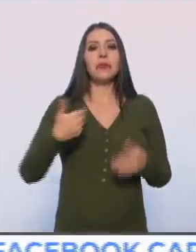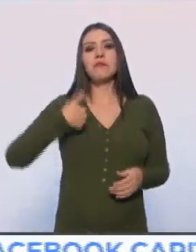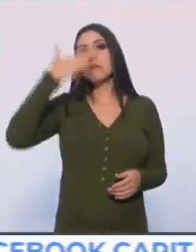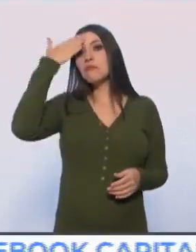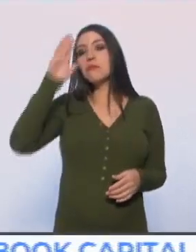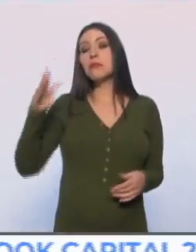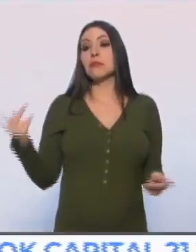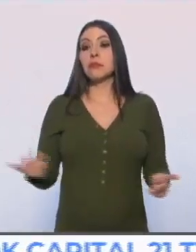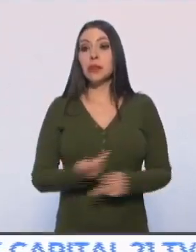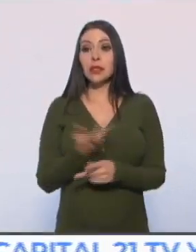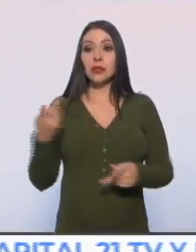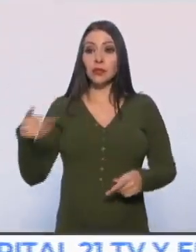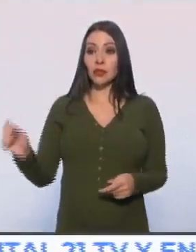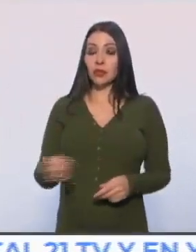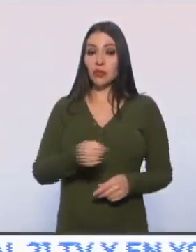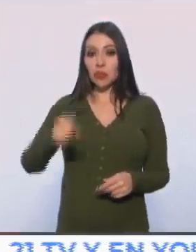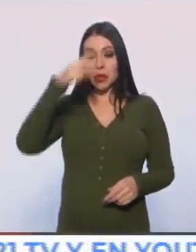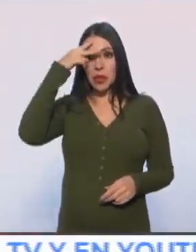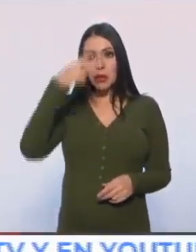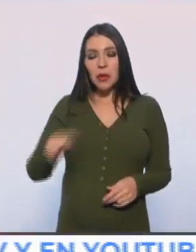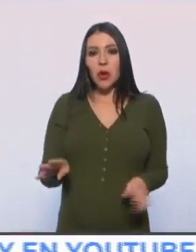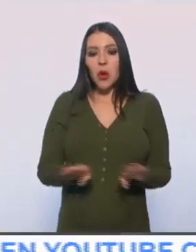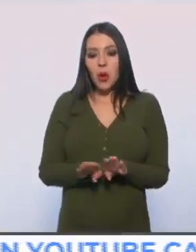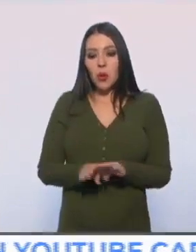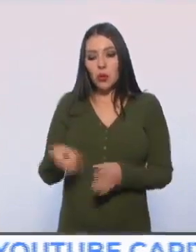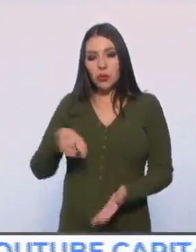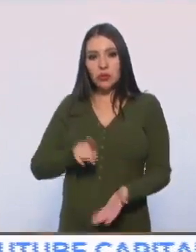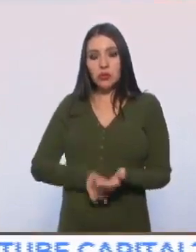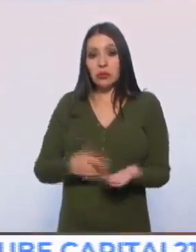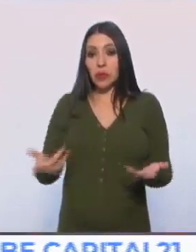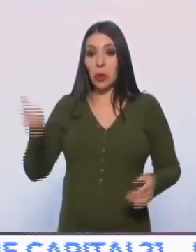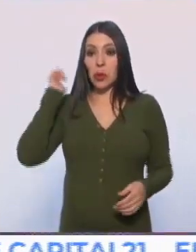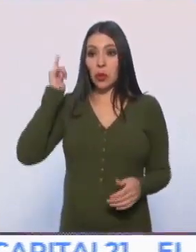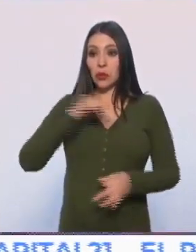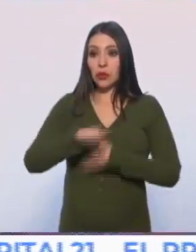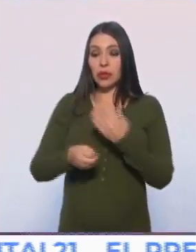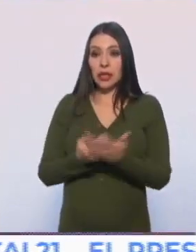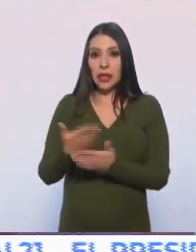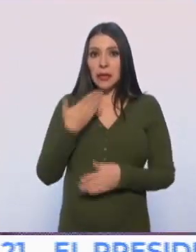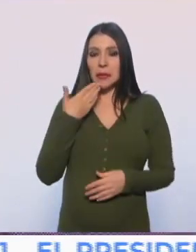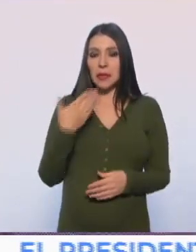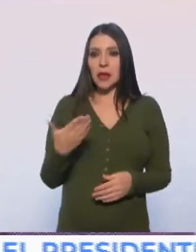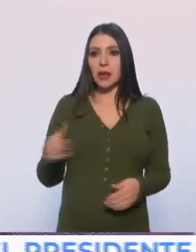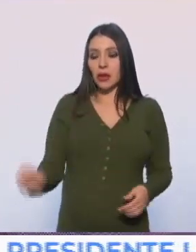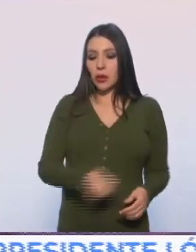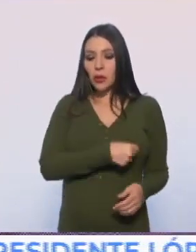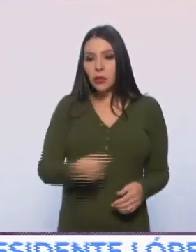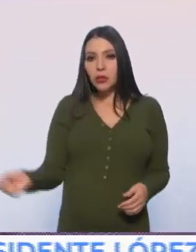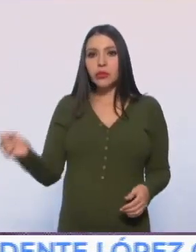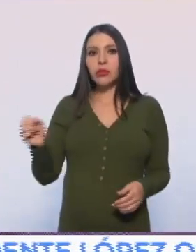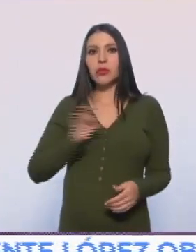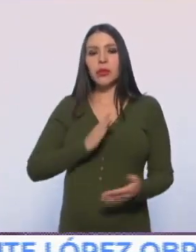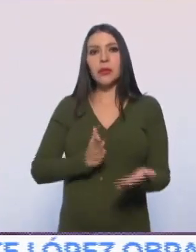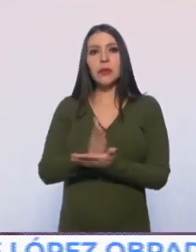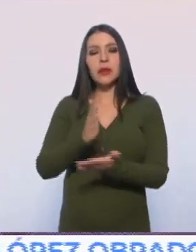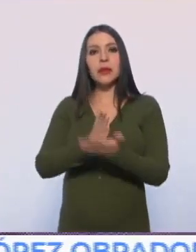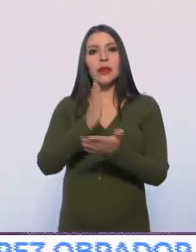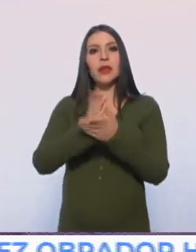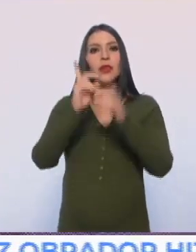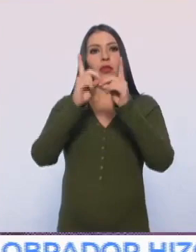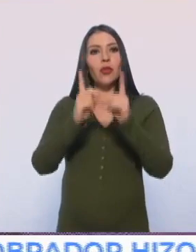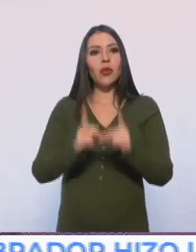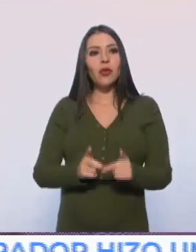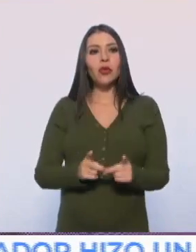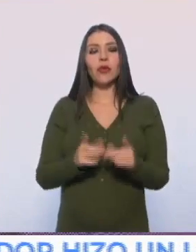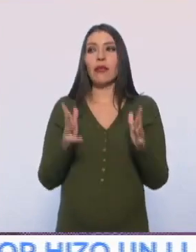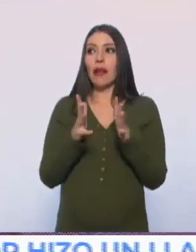cómo funciona el tenis mexicano y su estructura. Ojalá les vaya muy bien, inviertan en tenis, no solo en torneos grandes, sino en torneos chicos para que